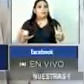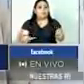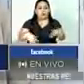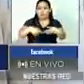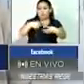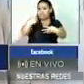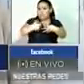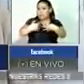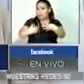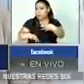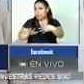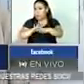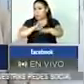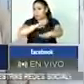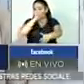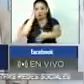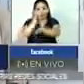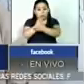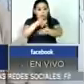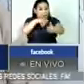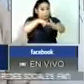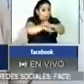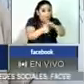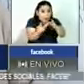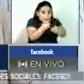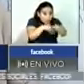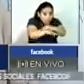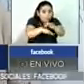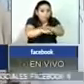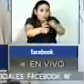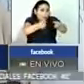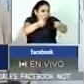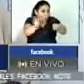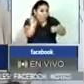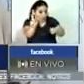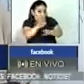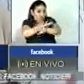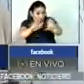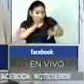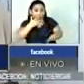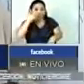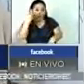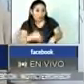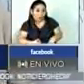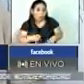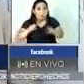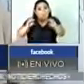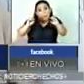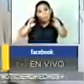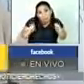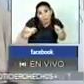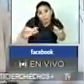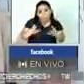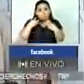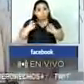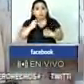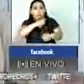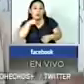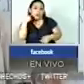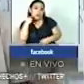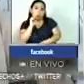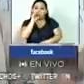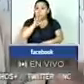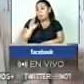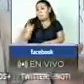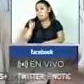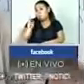acceso de los internos, de los reclusos hacia el exterior o no? ¿O cada vez que van a haber alzas de homicidios vamos a salir con